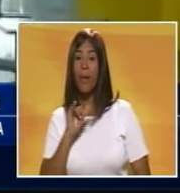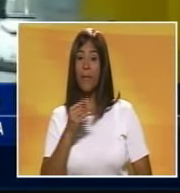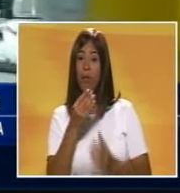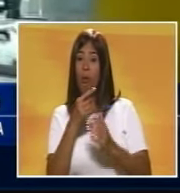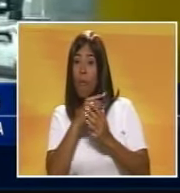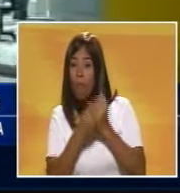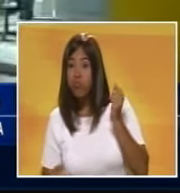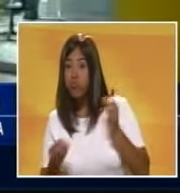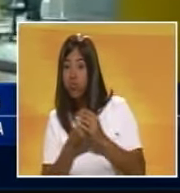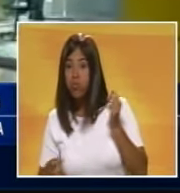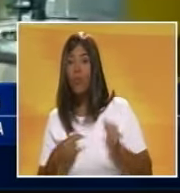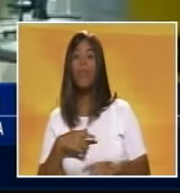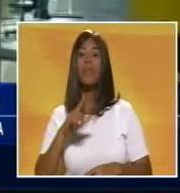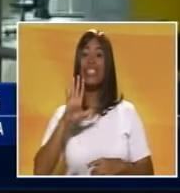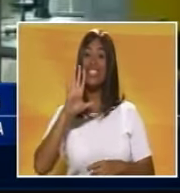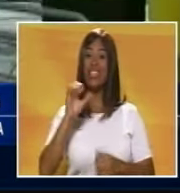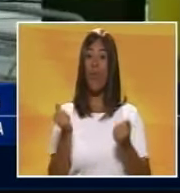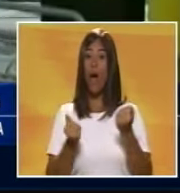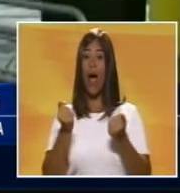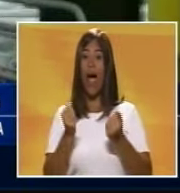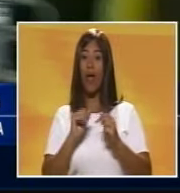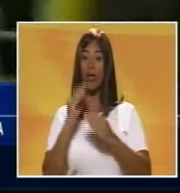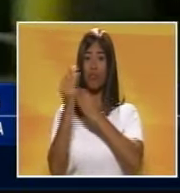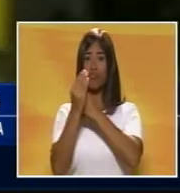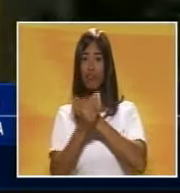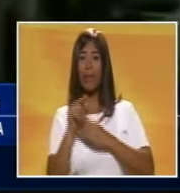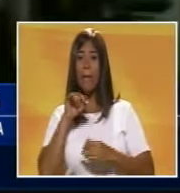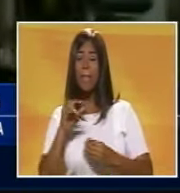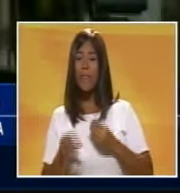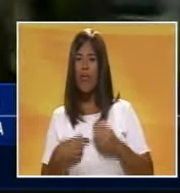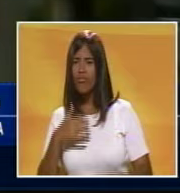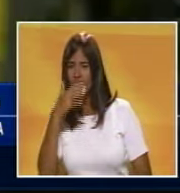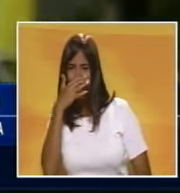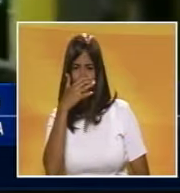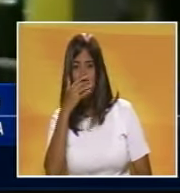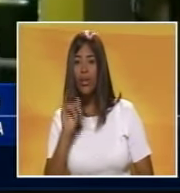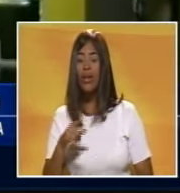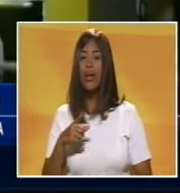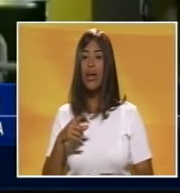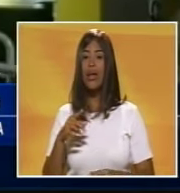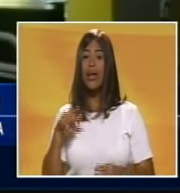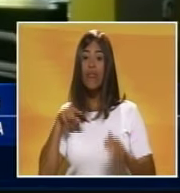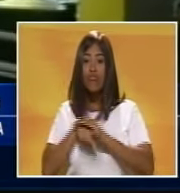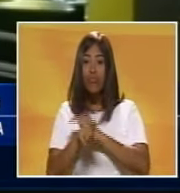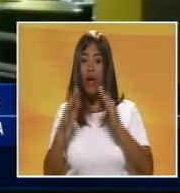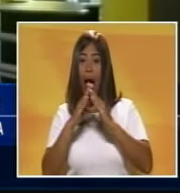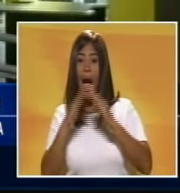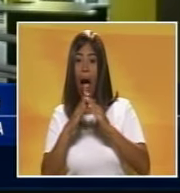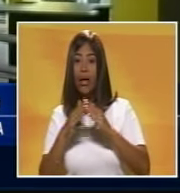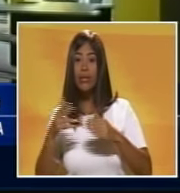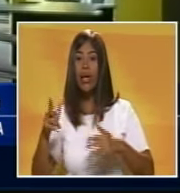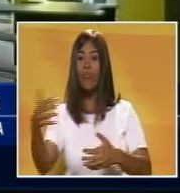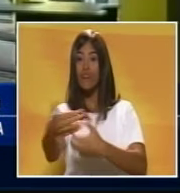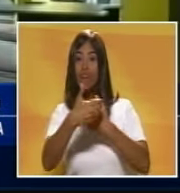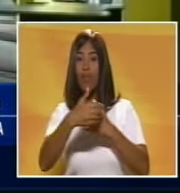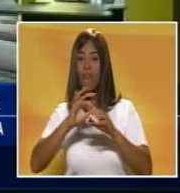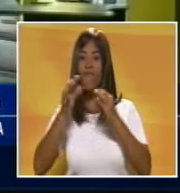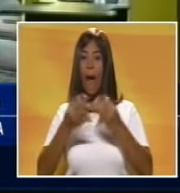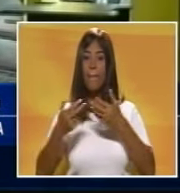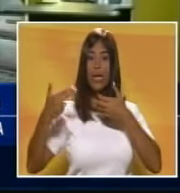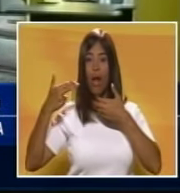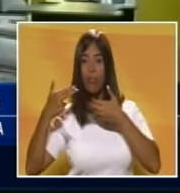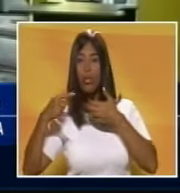que los atacantes usaron 5 vehículos blindados, los sospechosos entraron en una casa y tomaron a una familia como rehén, que